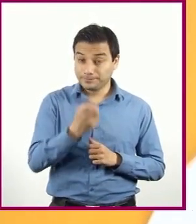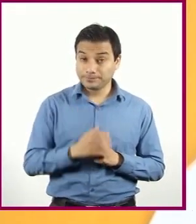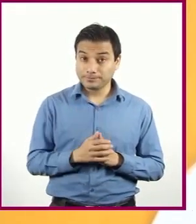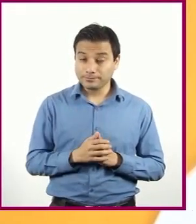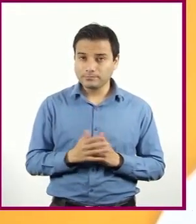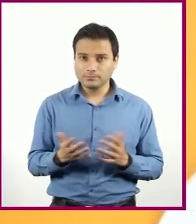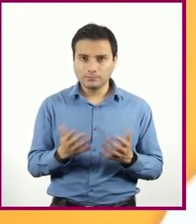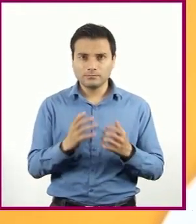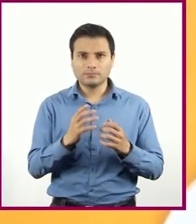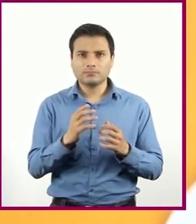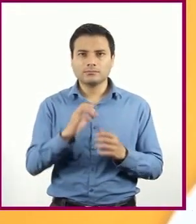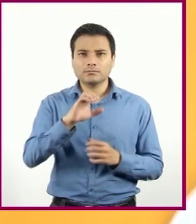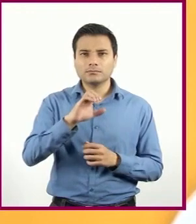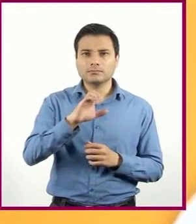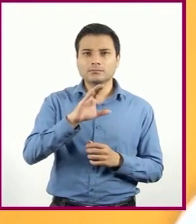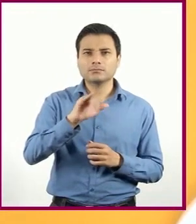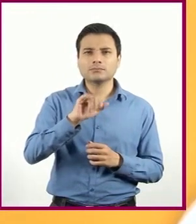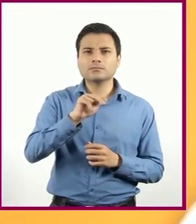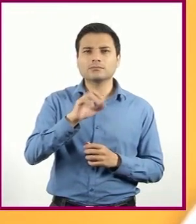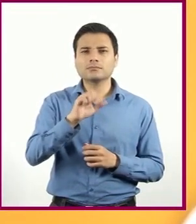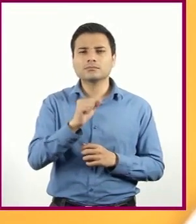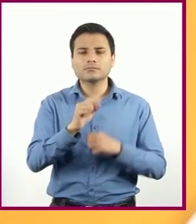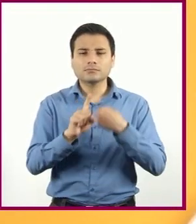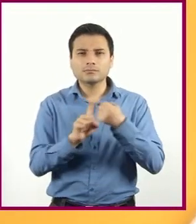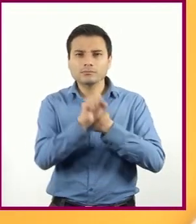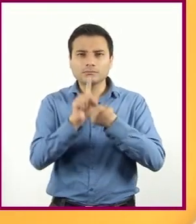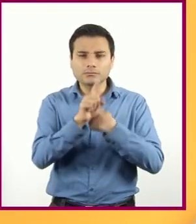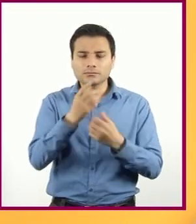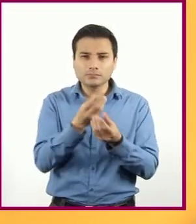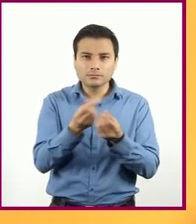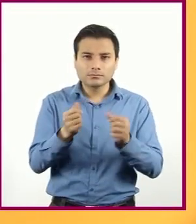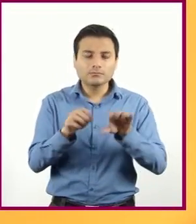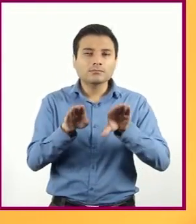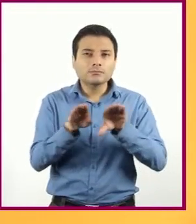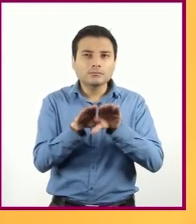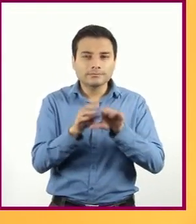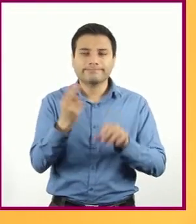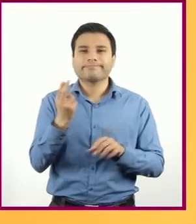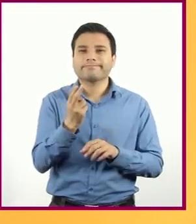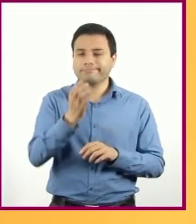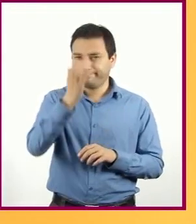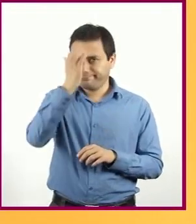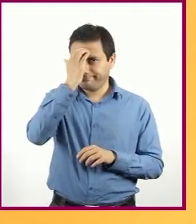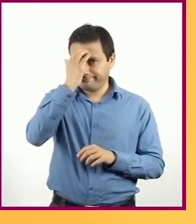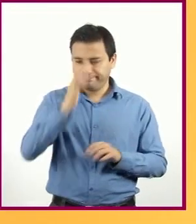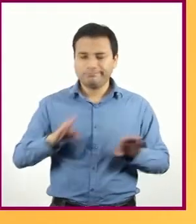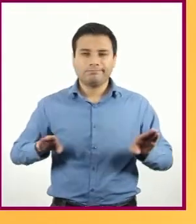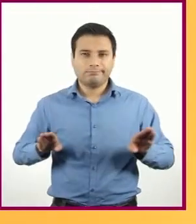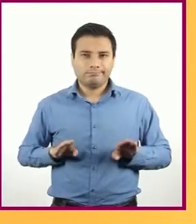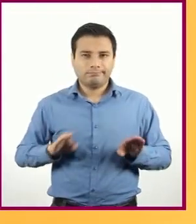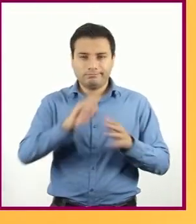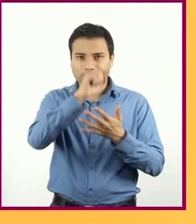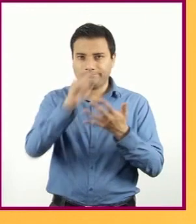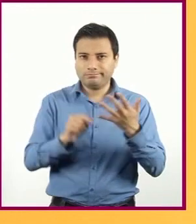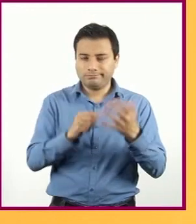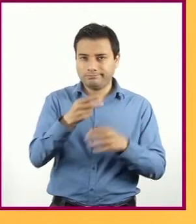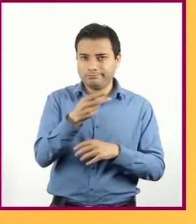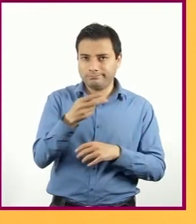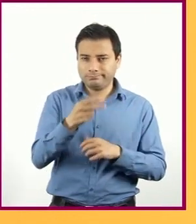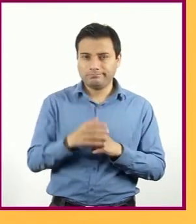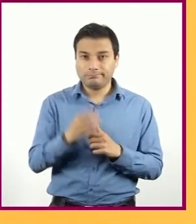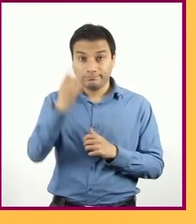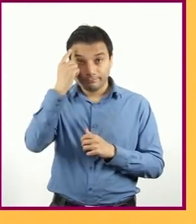para resolver ecuaciones es necesario aplicar las propiedades de la igualdad para obtener el valor de la o